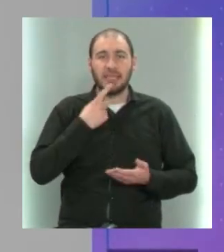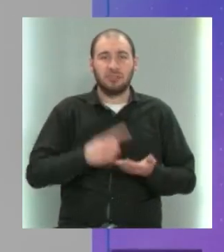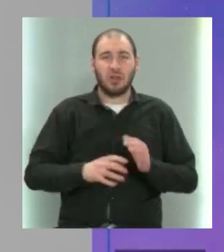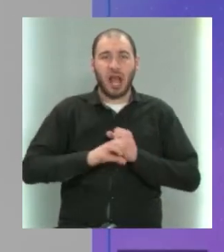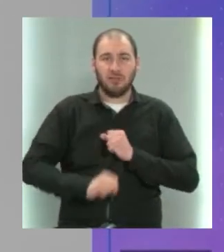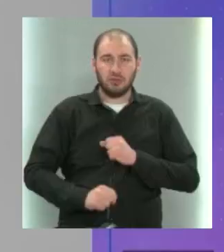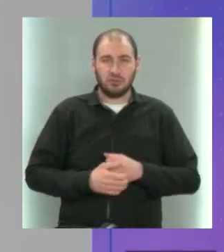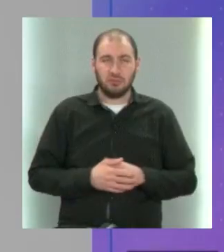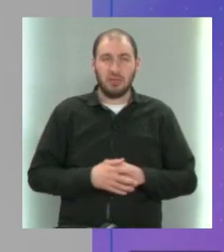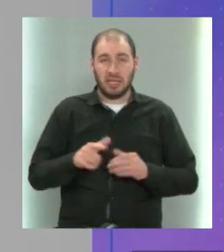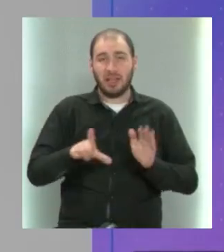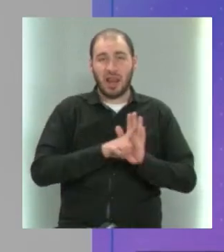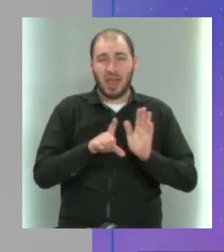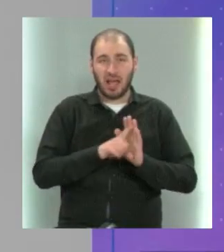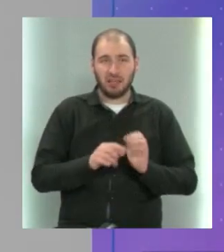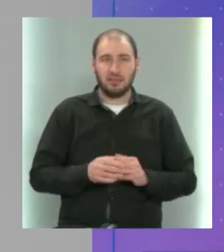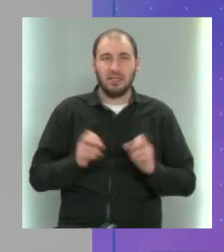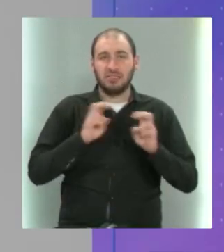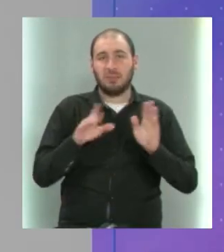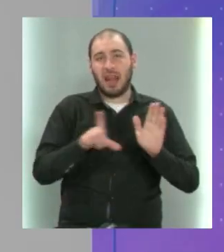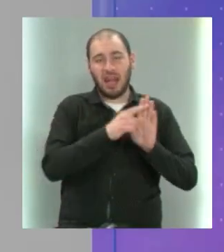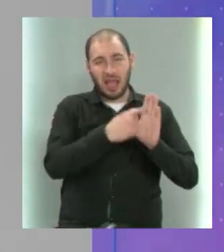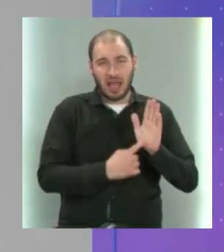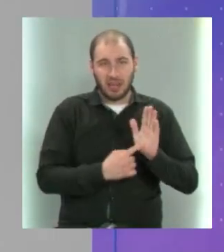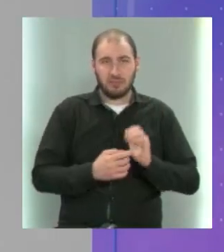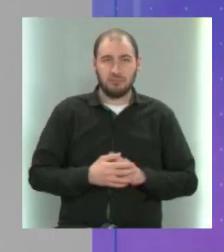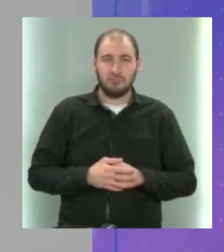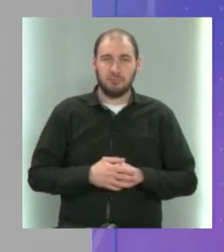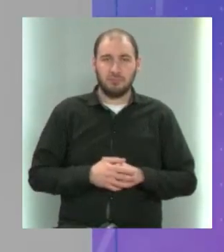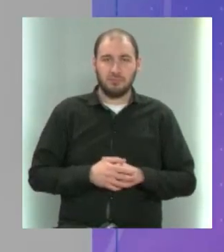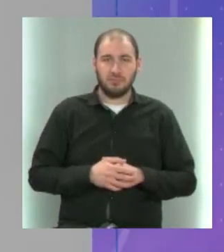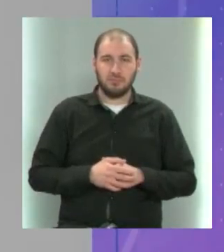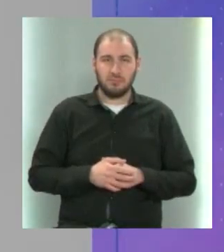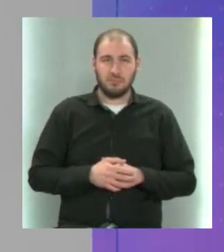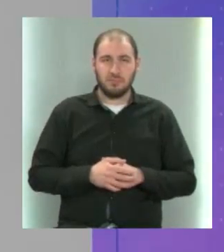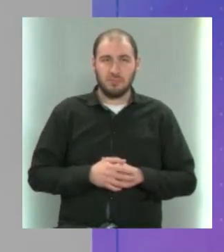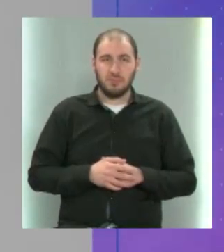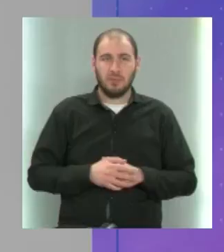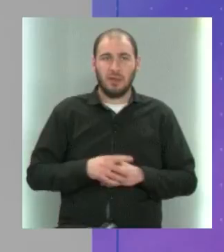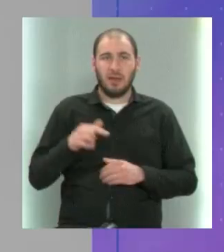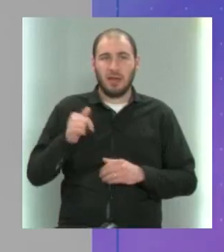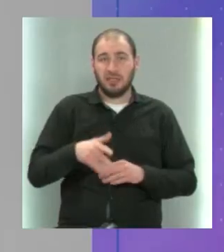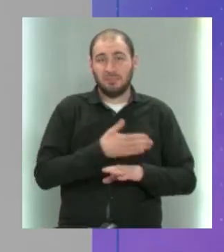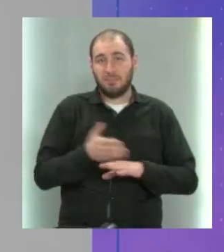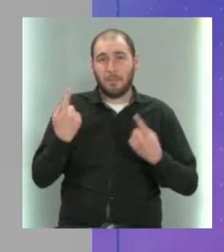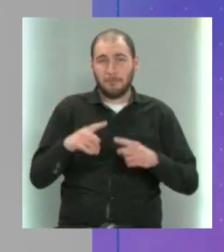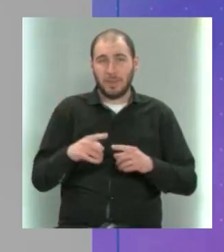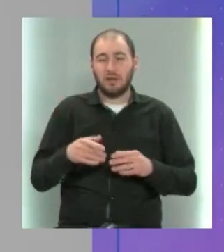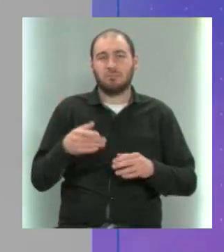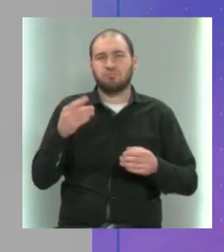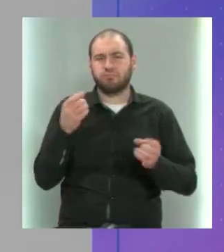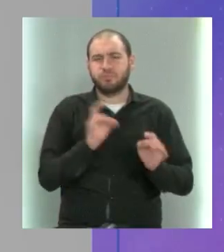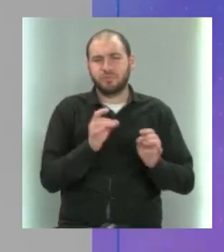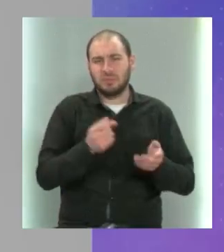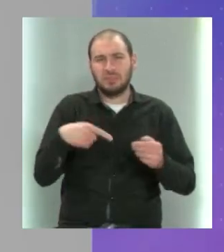abortar, entonces sería legal en términos jurídicos, ponele, pero seguiría siendo totalmente rechazado